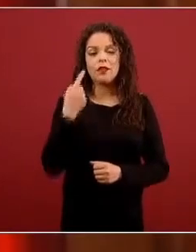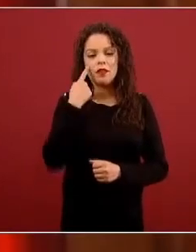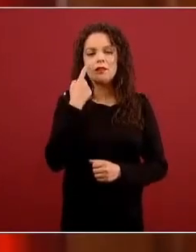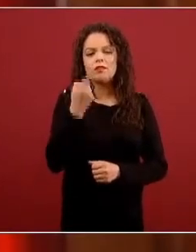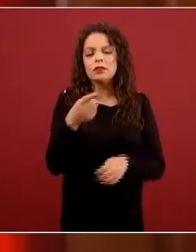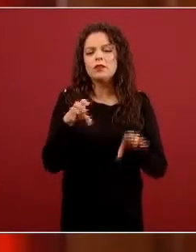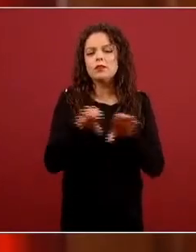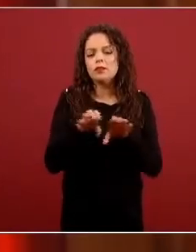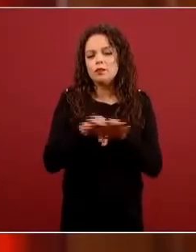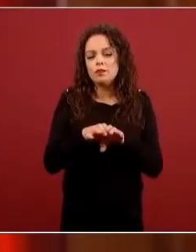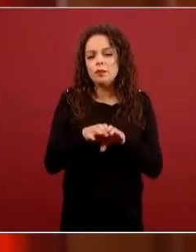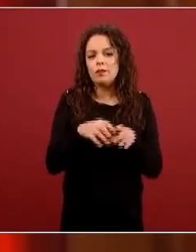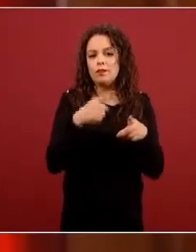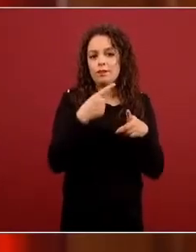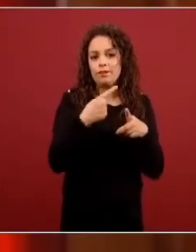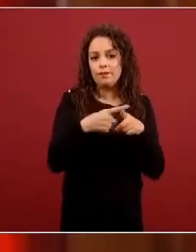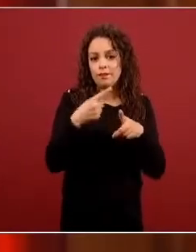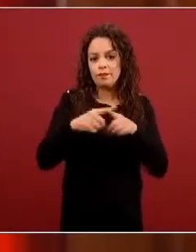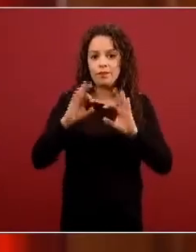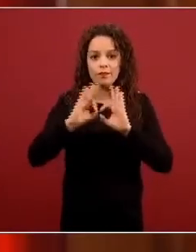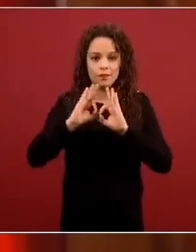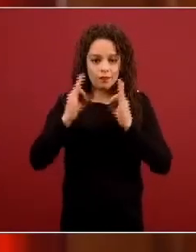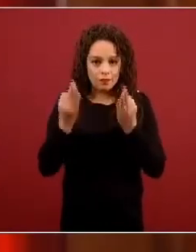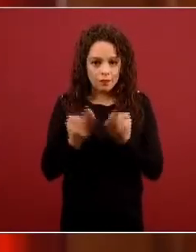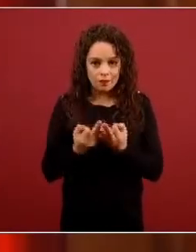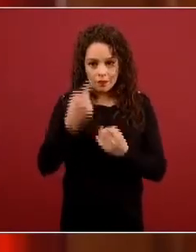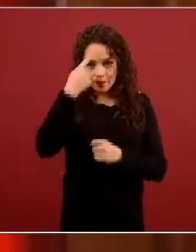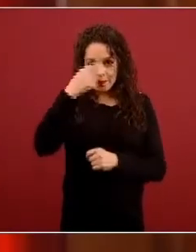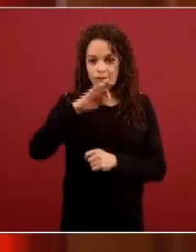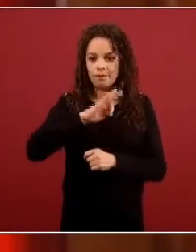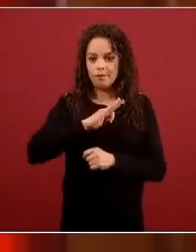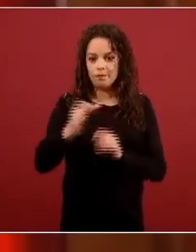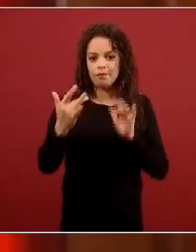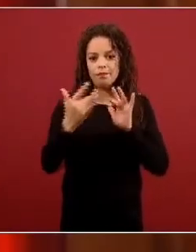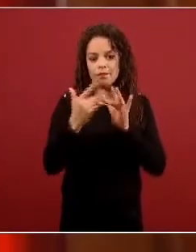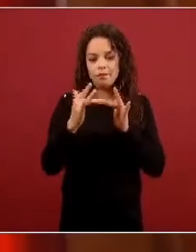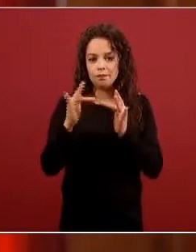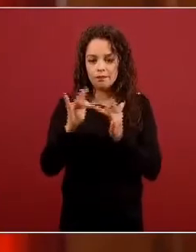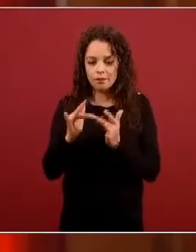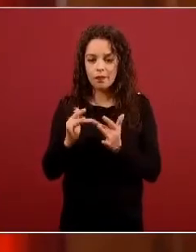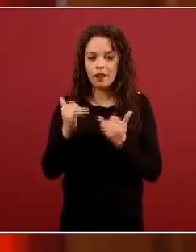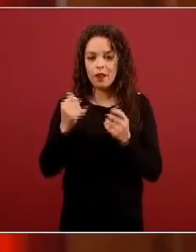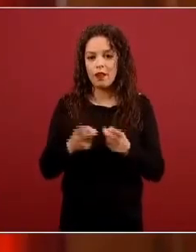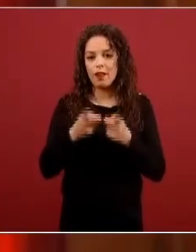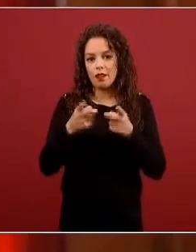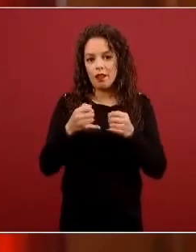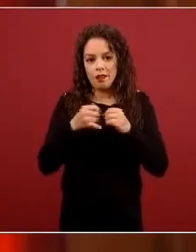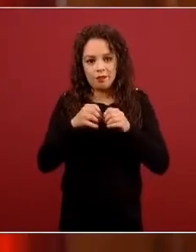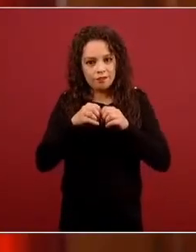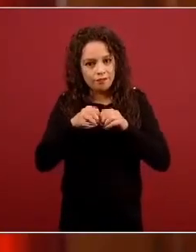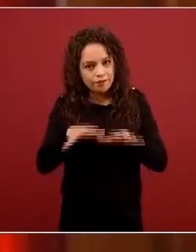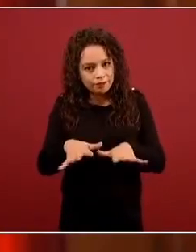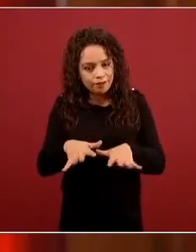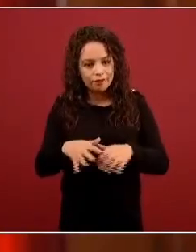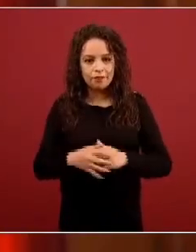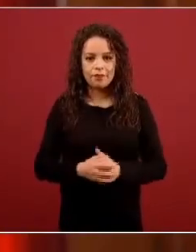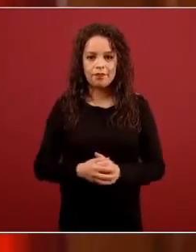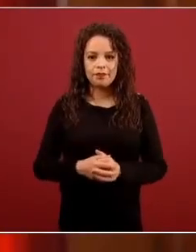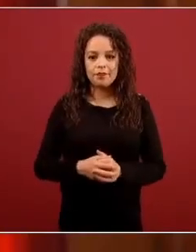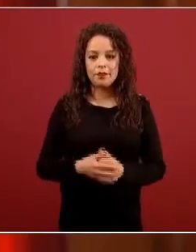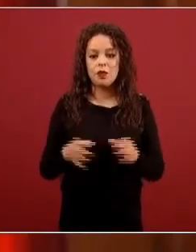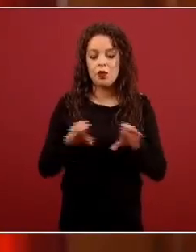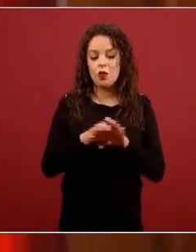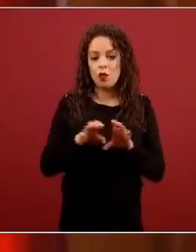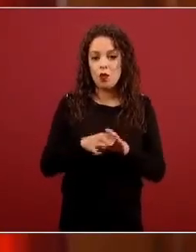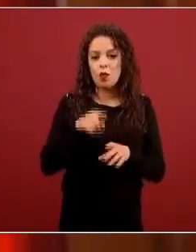diferentes posibilidades, diferentes formas de comunicar la forma de que se contagia